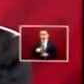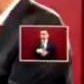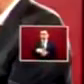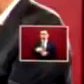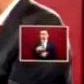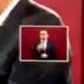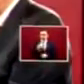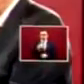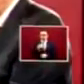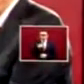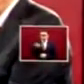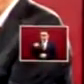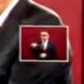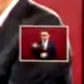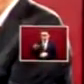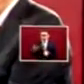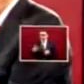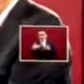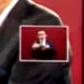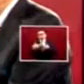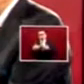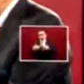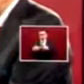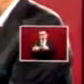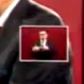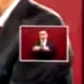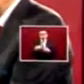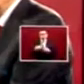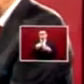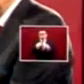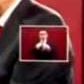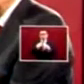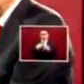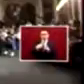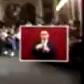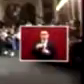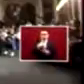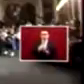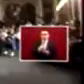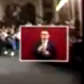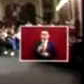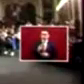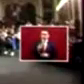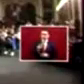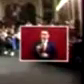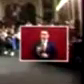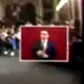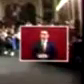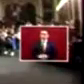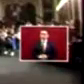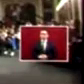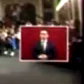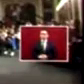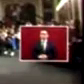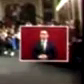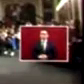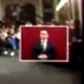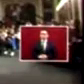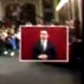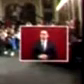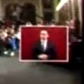Todo juega aquí. Son asuntos políticos, asuntos económicos, asuntos de migración, asuntos de seguridad. En una agenda como es la de México y Estados